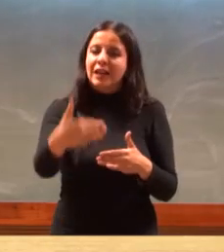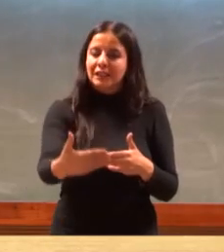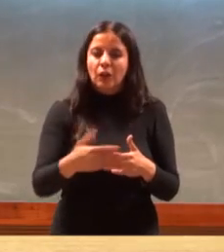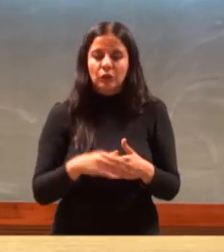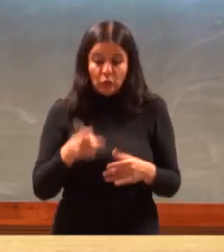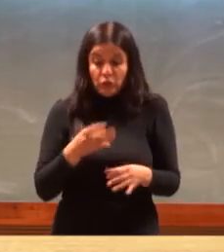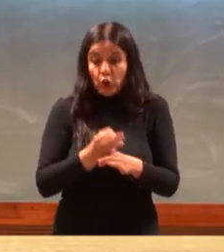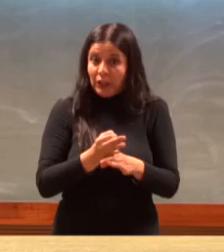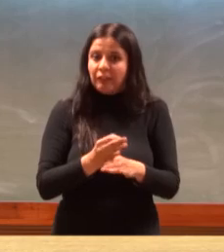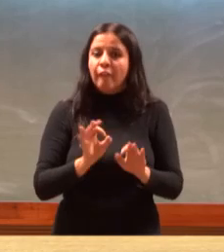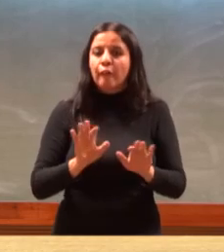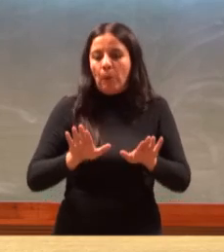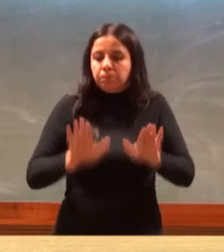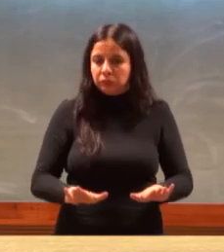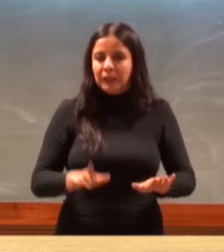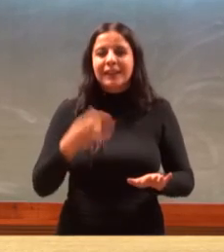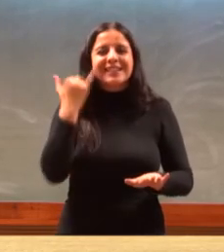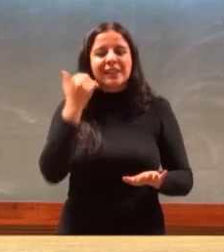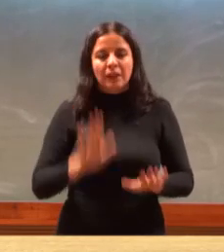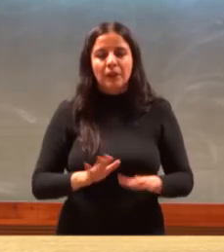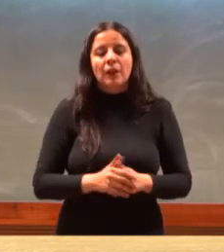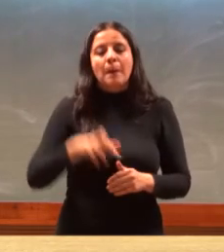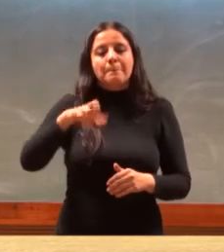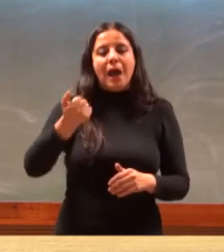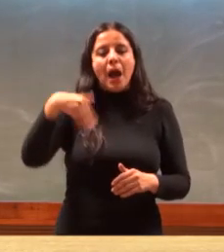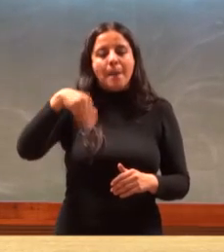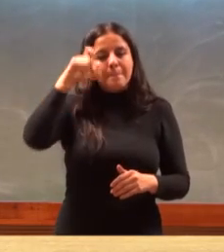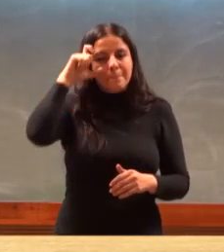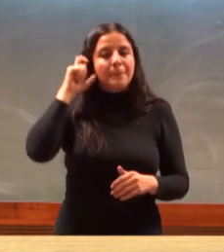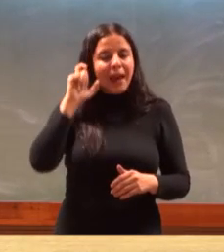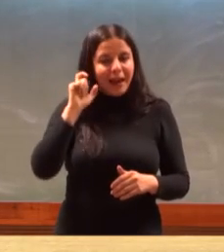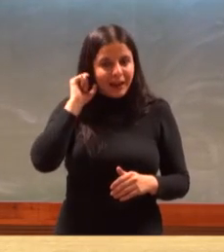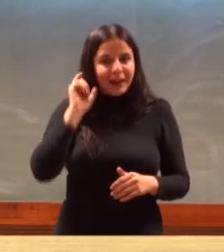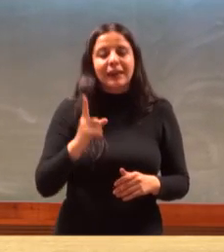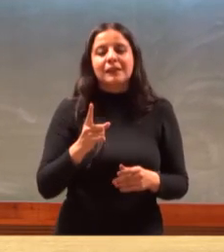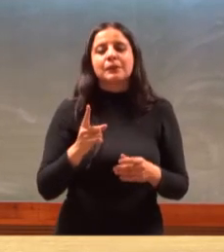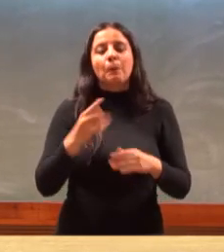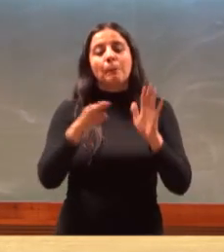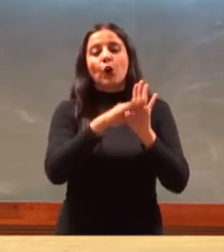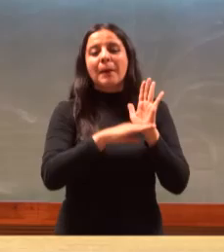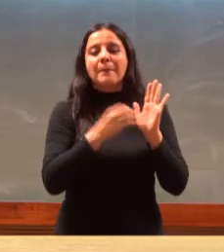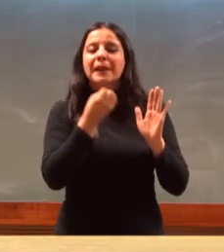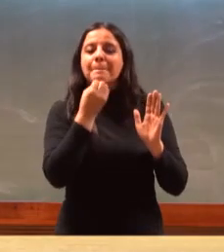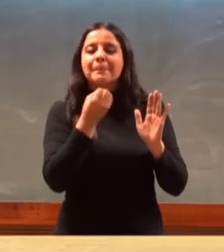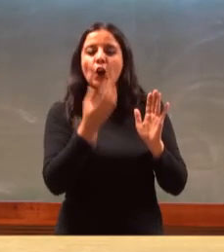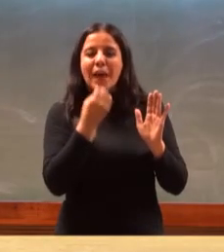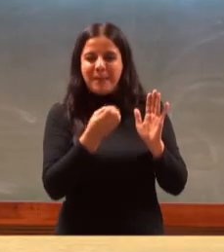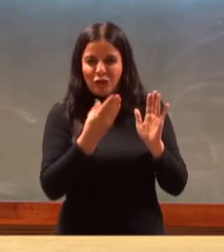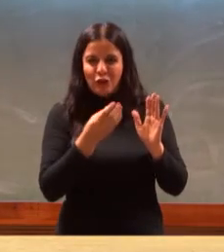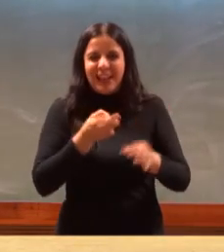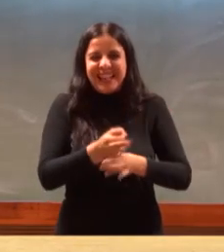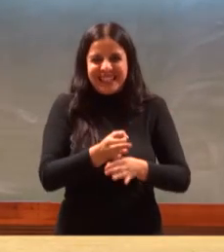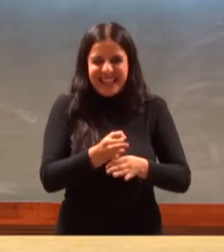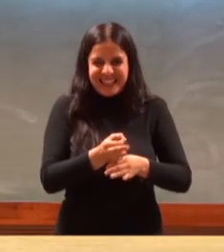docentes no no estaban concursados con el peg el programa de apoyo y mejoramiento de la enseñanza de grado y el área de tecnología educativa